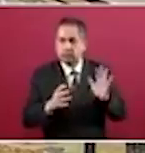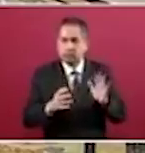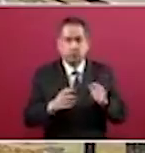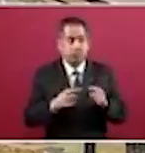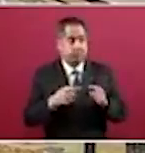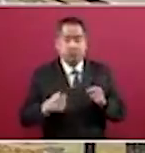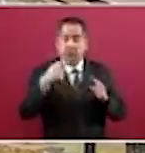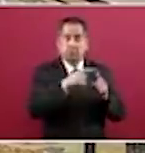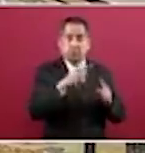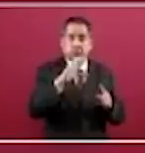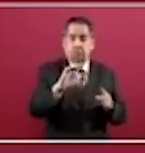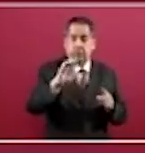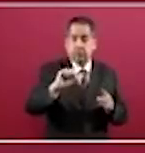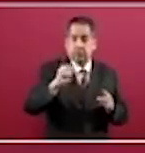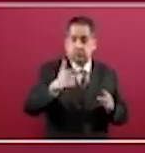desde Carlos Salinas